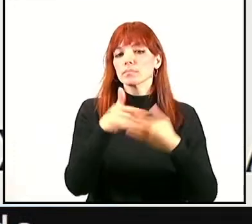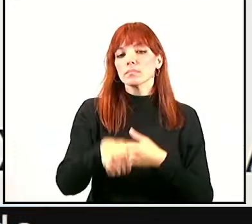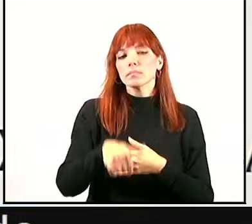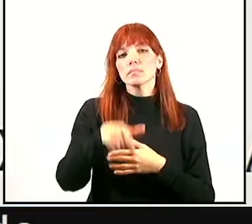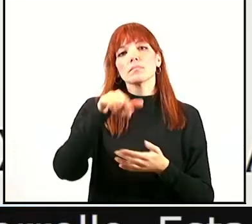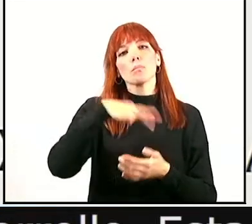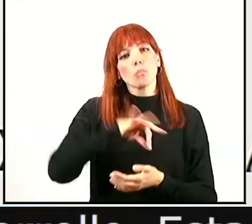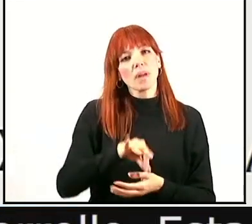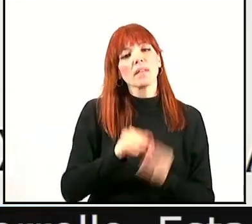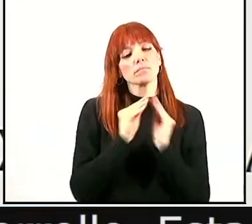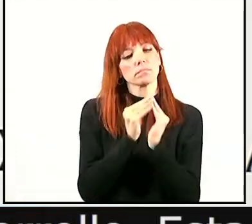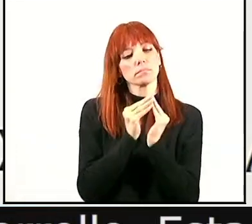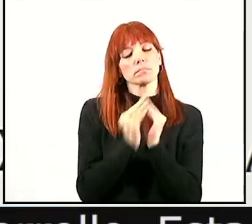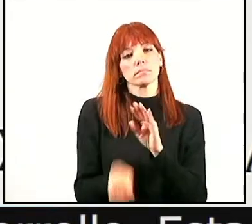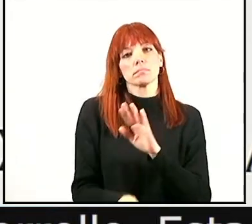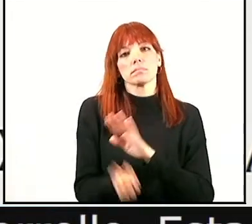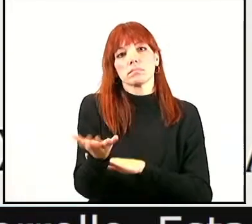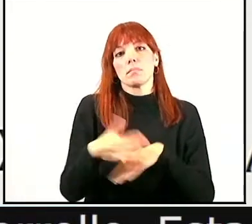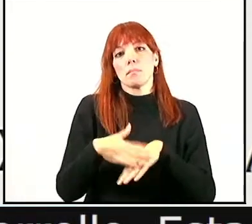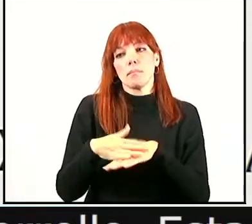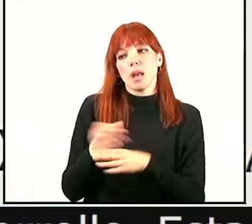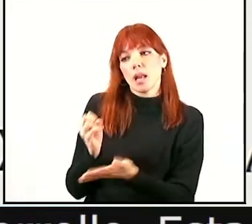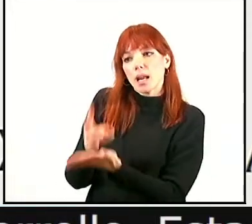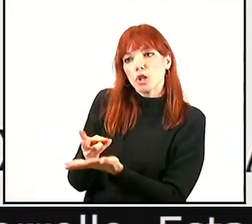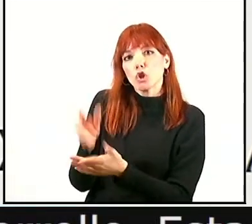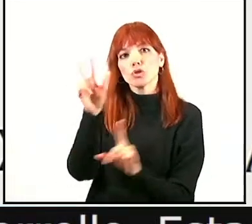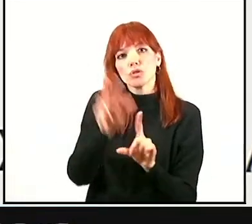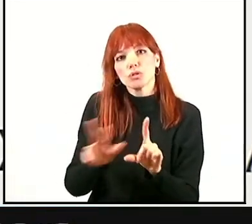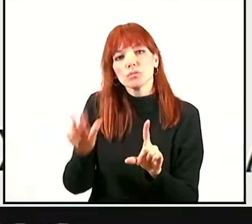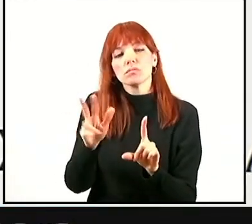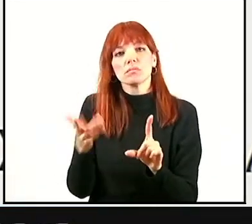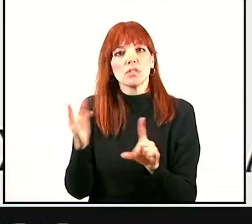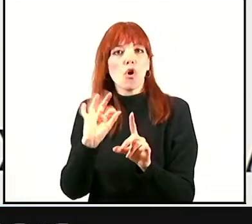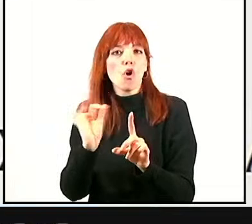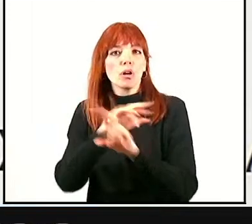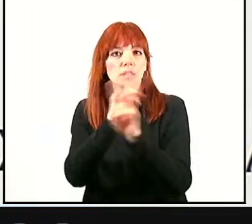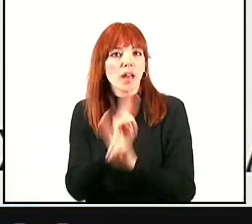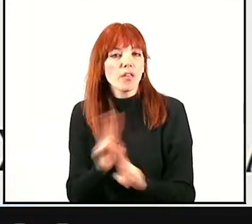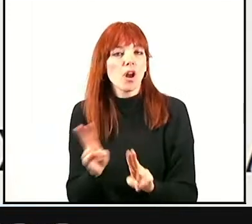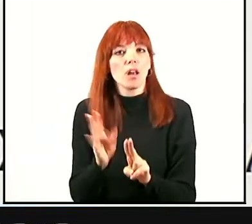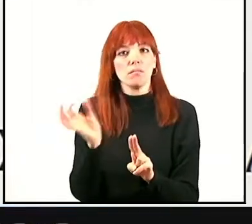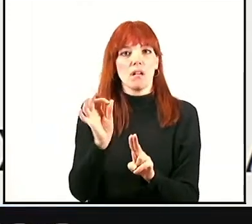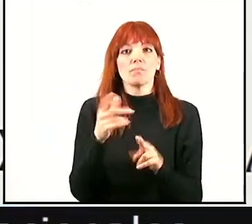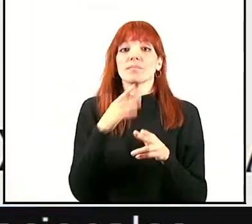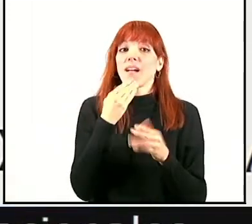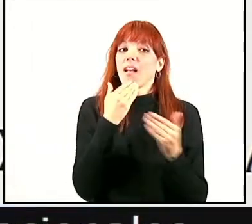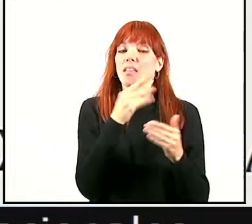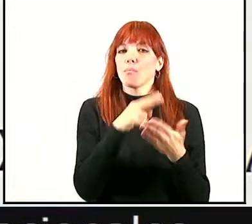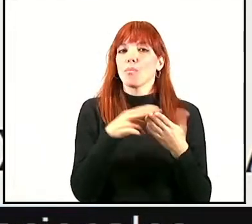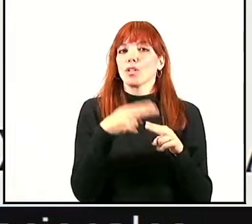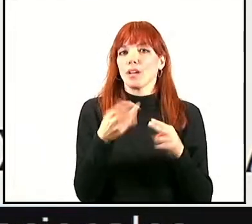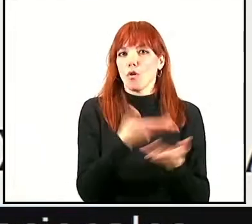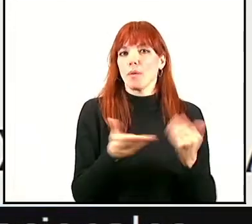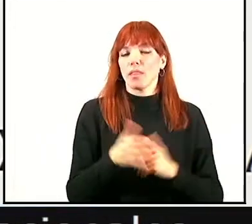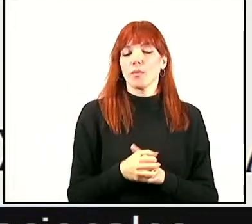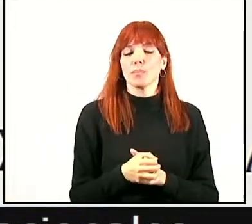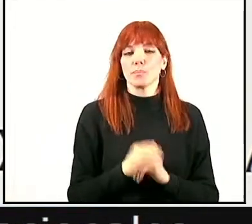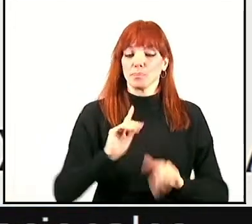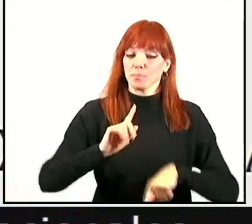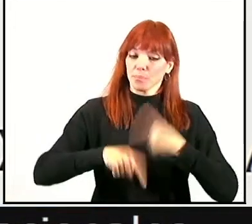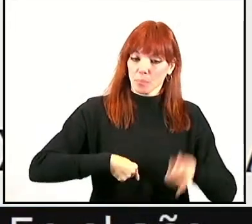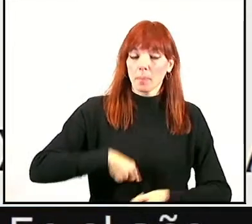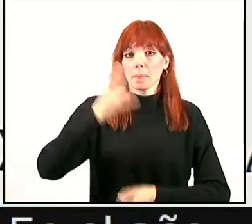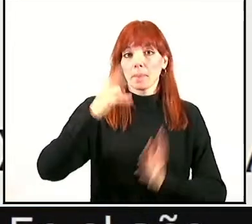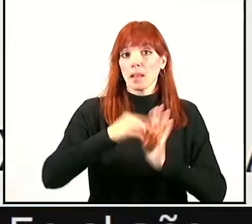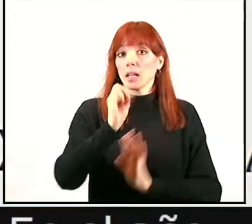para contribuir a los desafíos nacionales e internacionales desde las políticas públicas de cooperación. En el año 2003 aprobamos